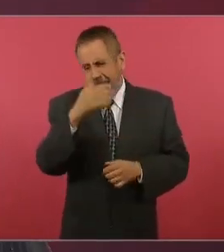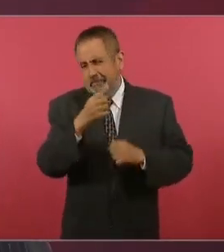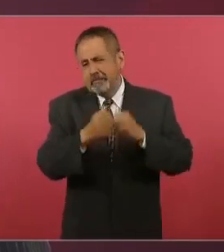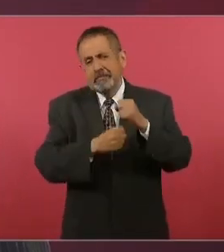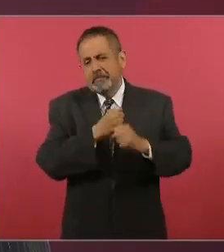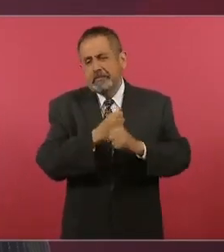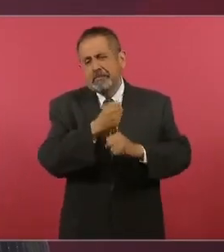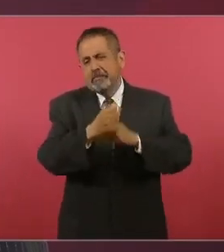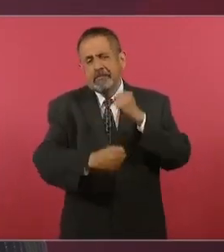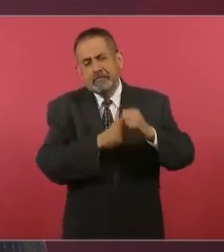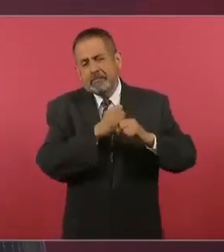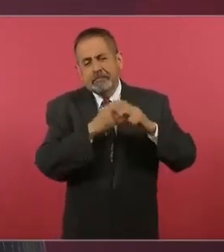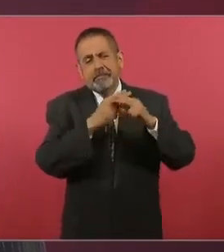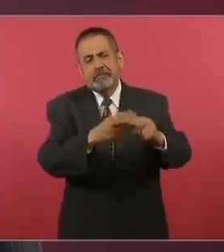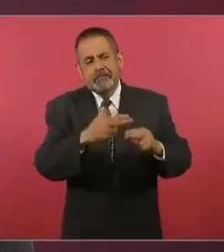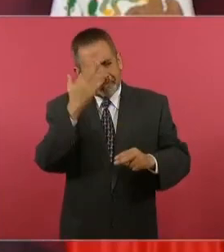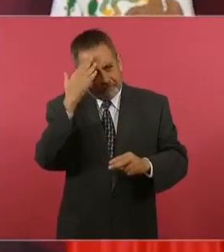tiempo